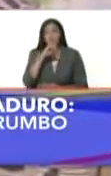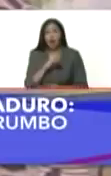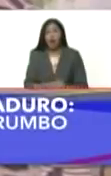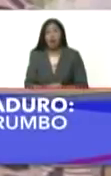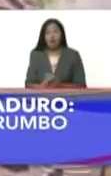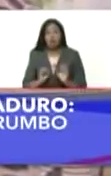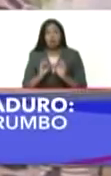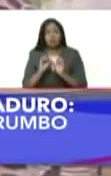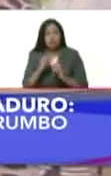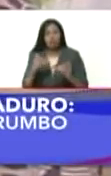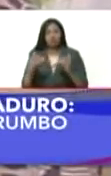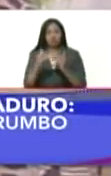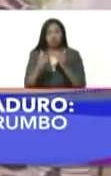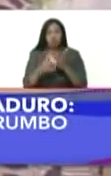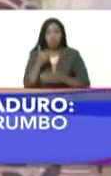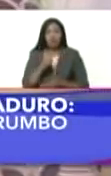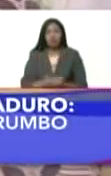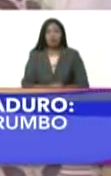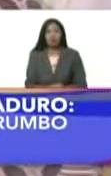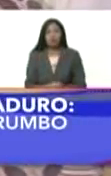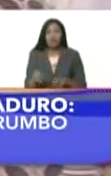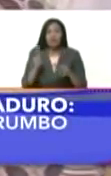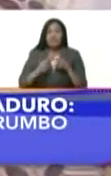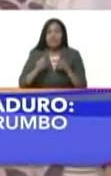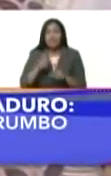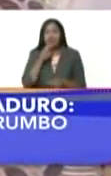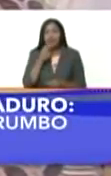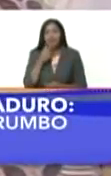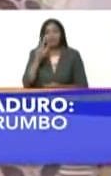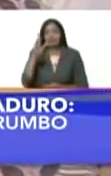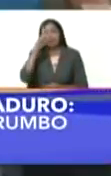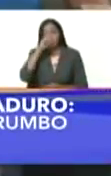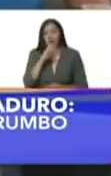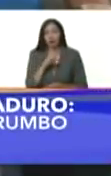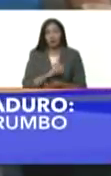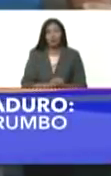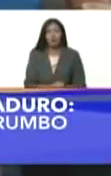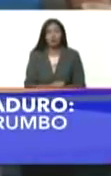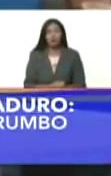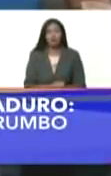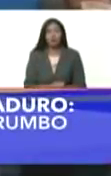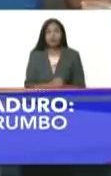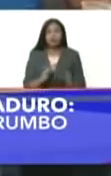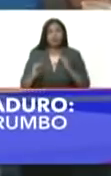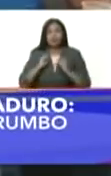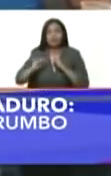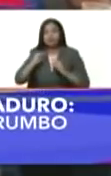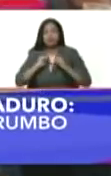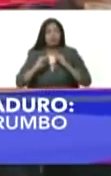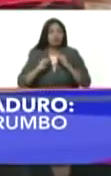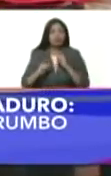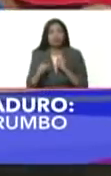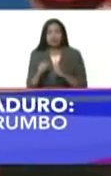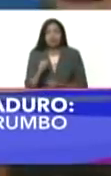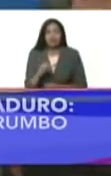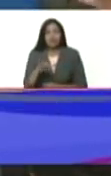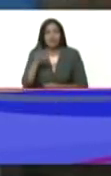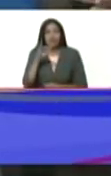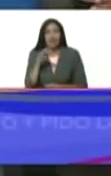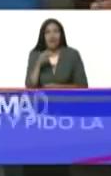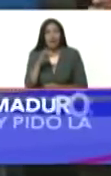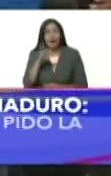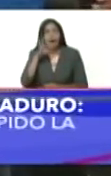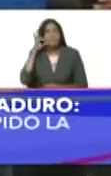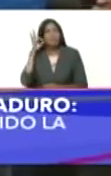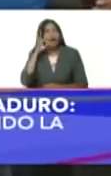adelantado. Sí. Y esta niña bella, 3 años, pues. Que para... está inquieta, es inquieta, es una catirita, ¿vale? Una llanera